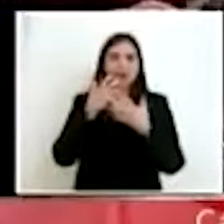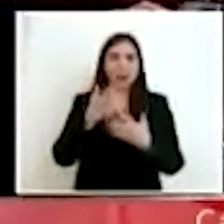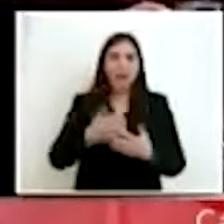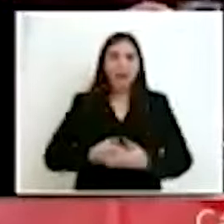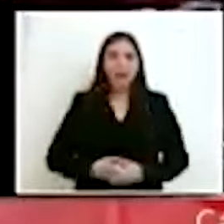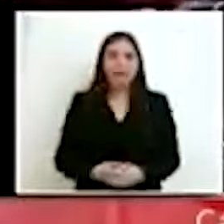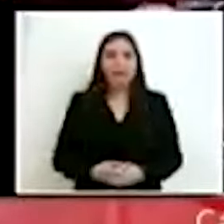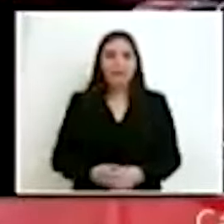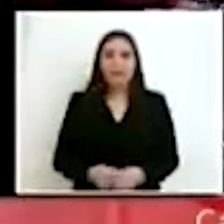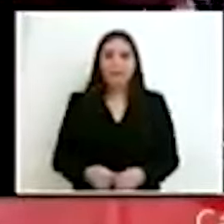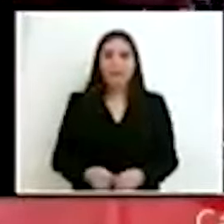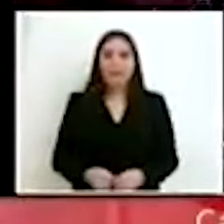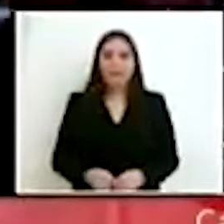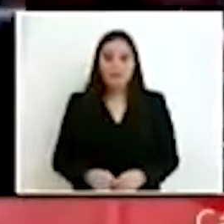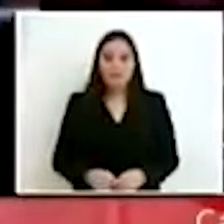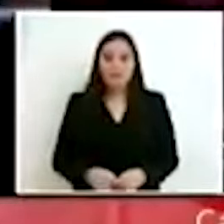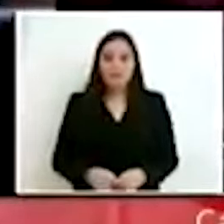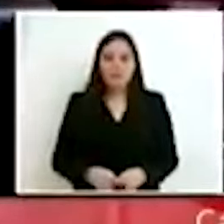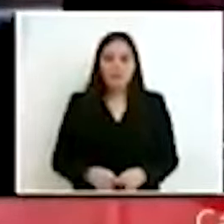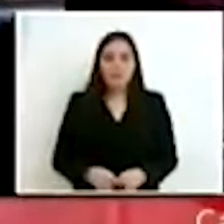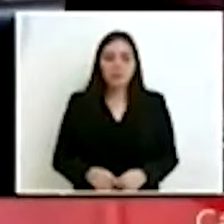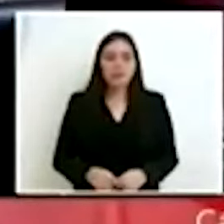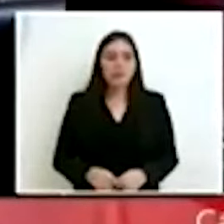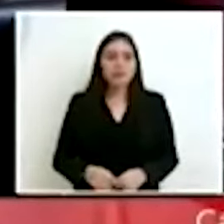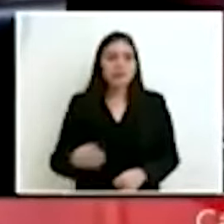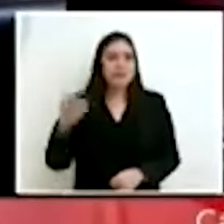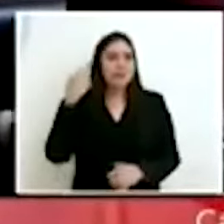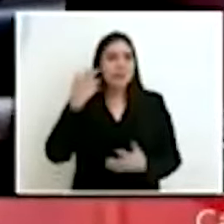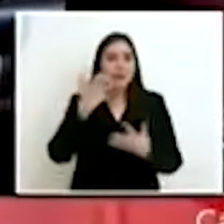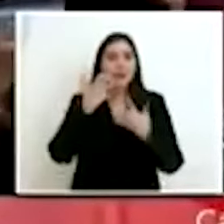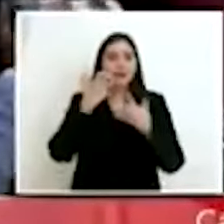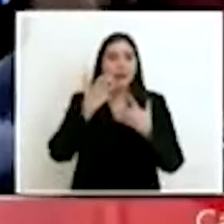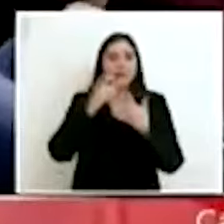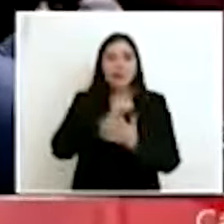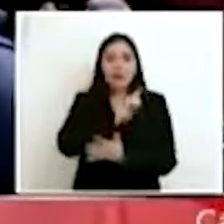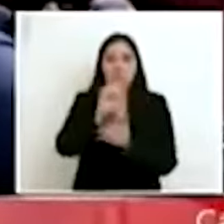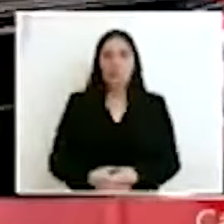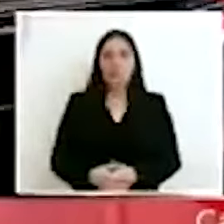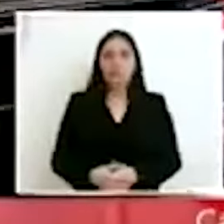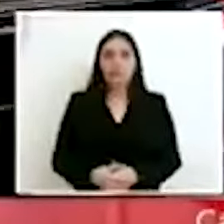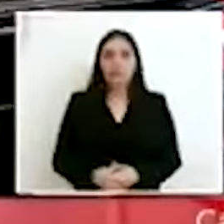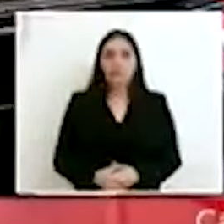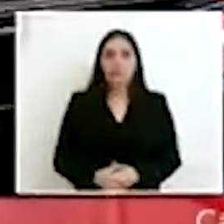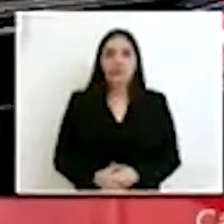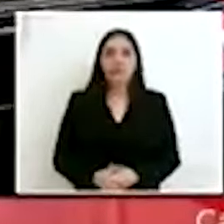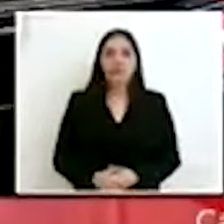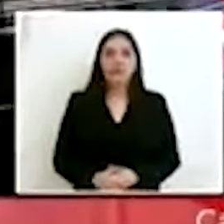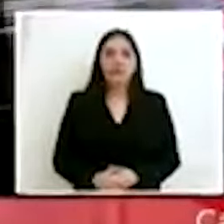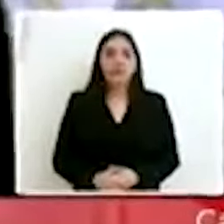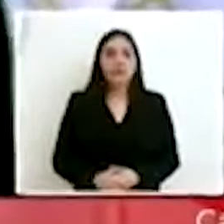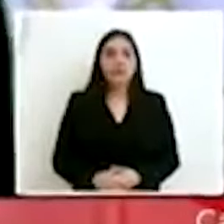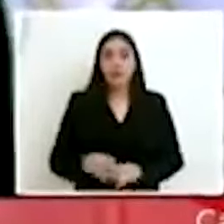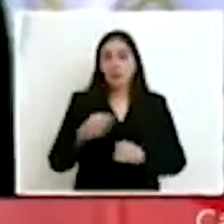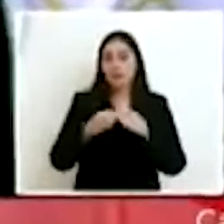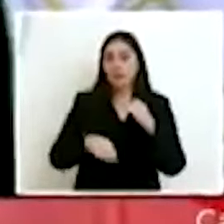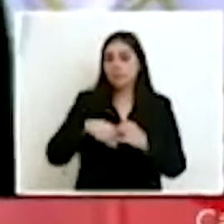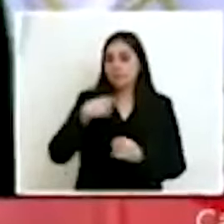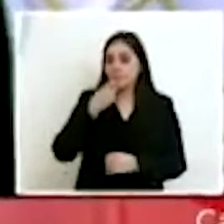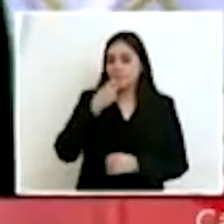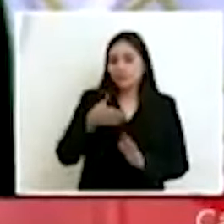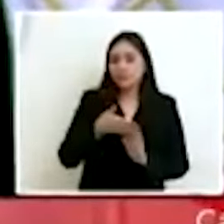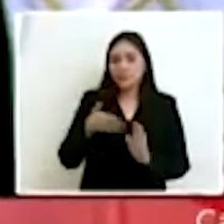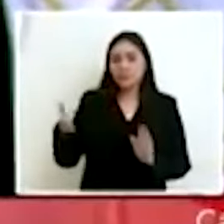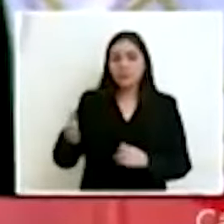parte comunicarnos con él. Después de toda esta jornada y 10 minutos antes de que